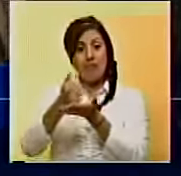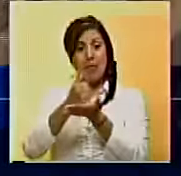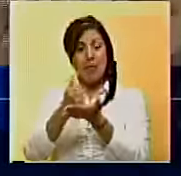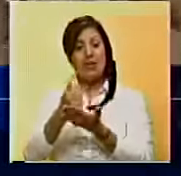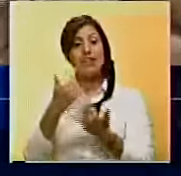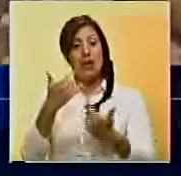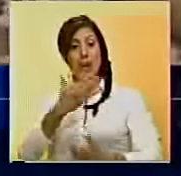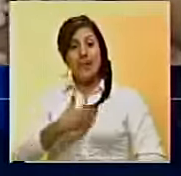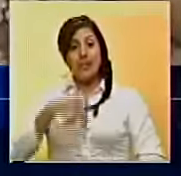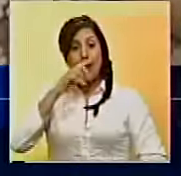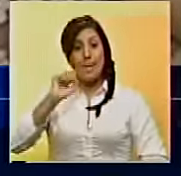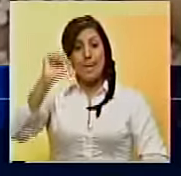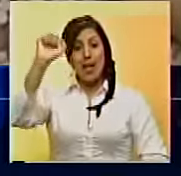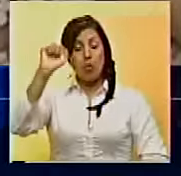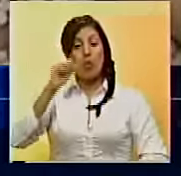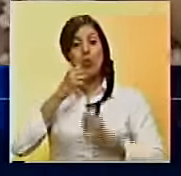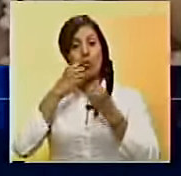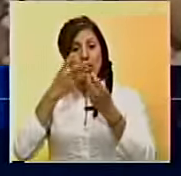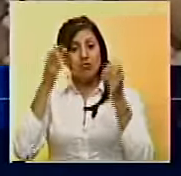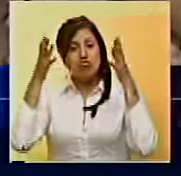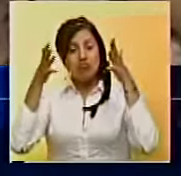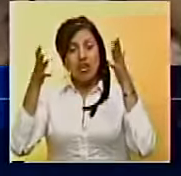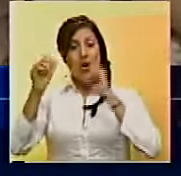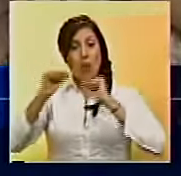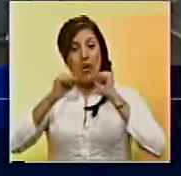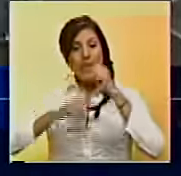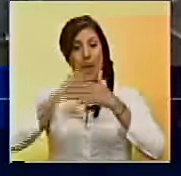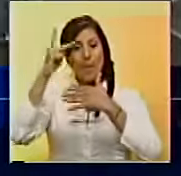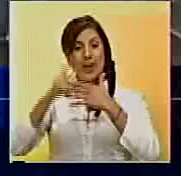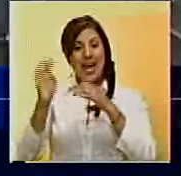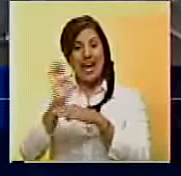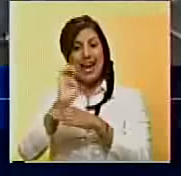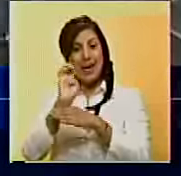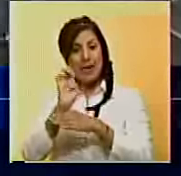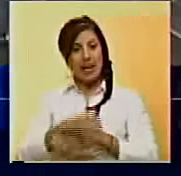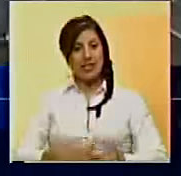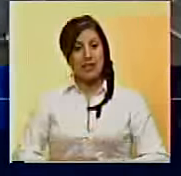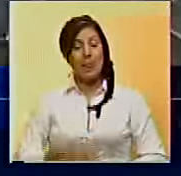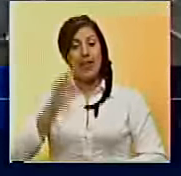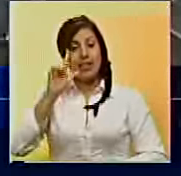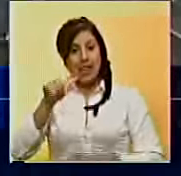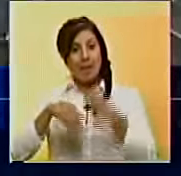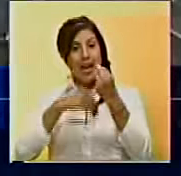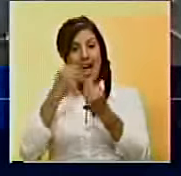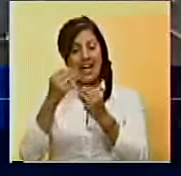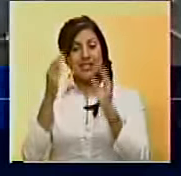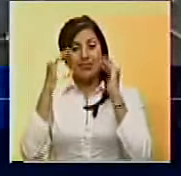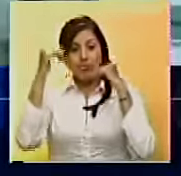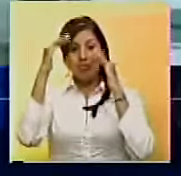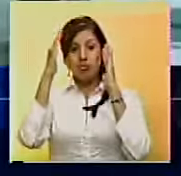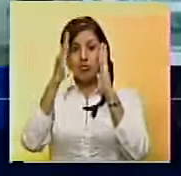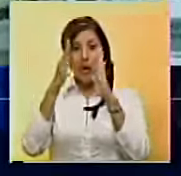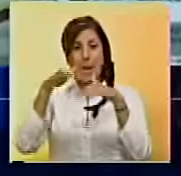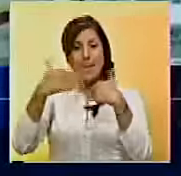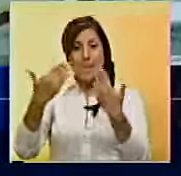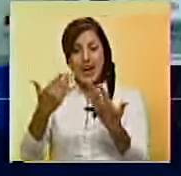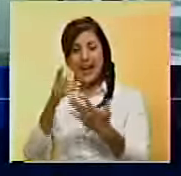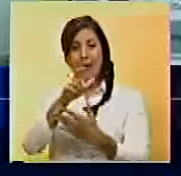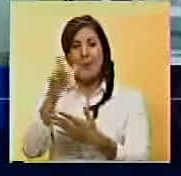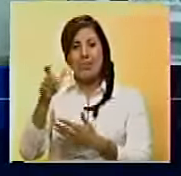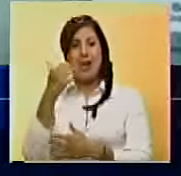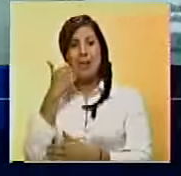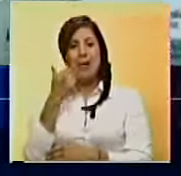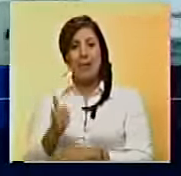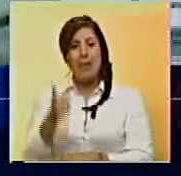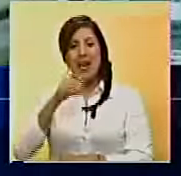el primer mandatario nacional giró instrucciones de activar un plan de emergencia y de crear una línea directa para atender los casos